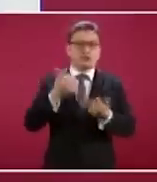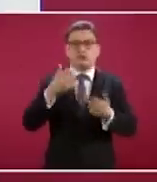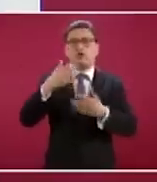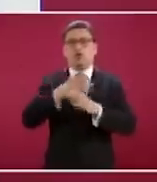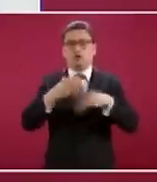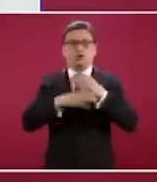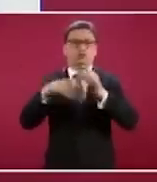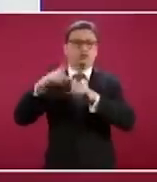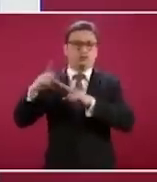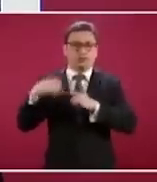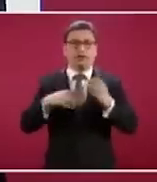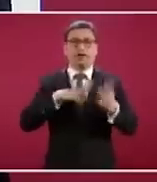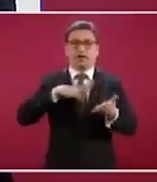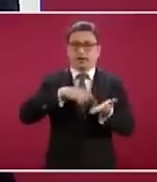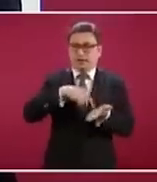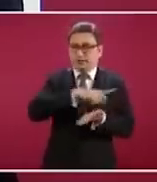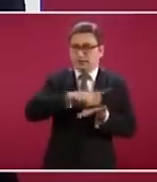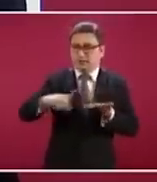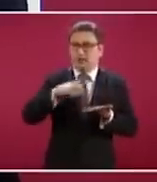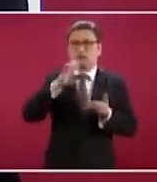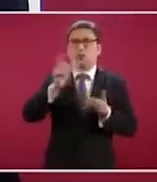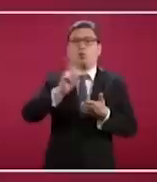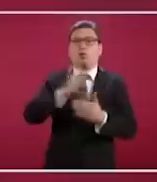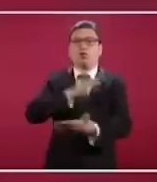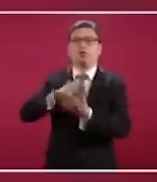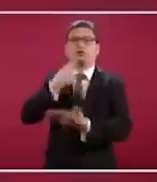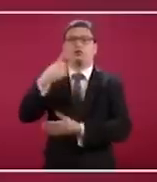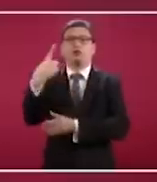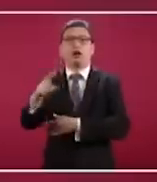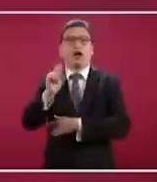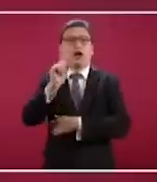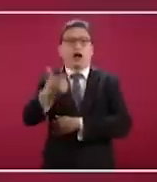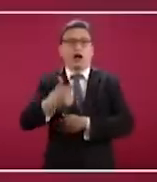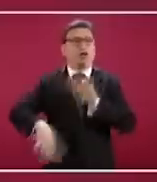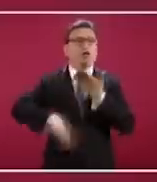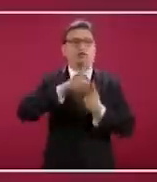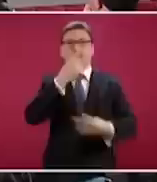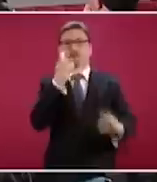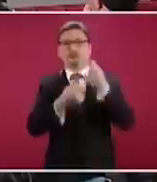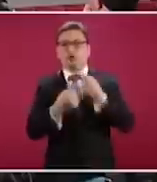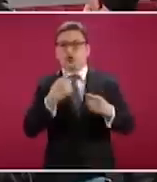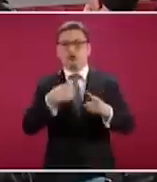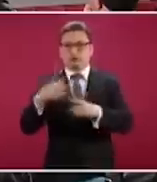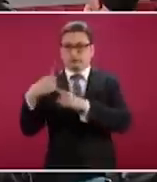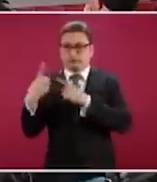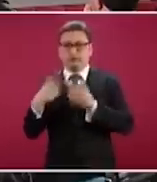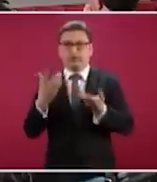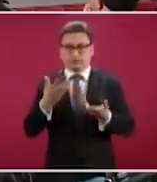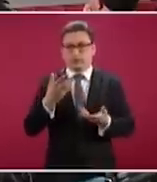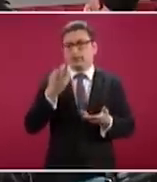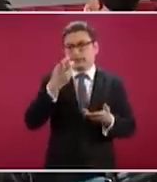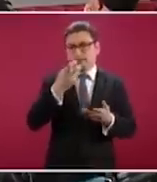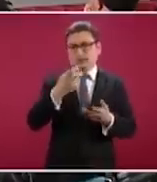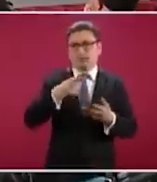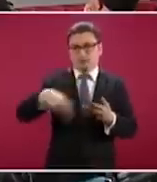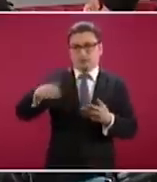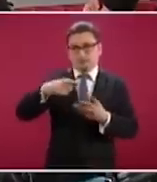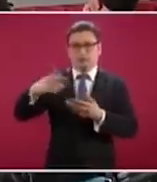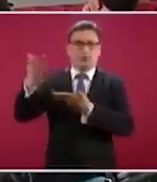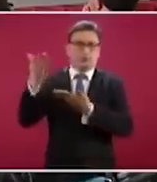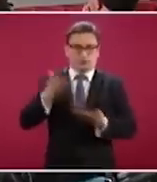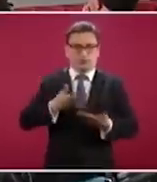hay direcciones donde pueden presentar una queja inmediata para cualquier maltrato y para cualquier acceso de nuestros